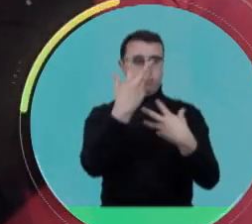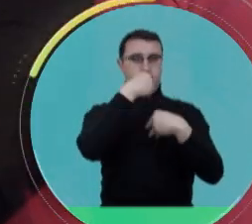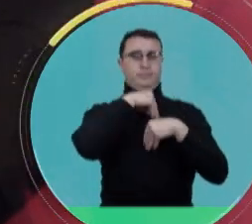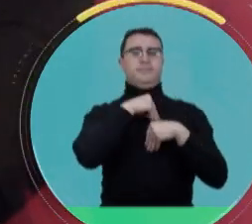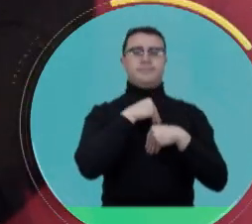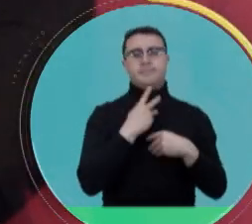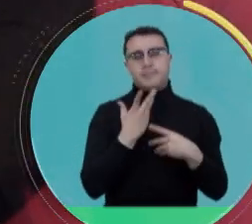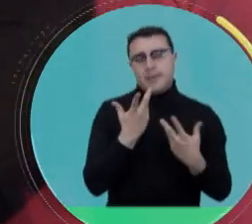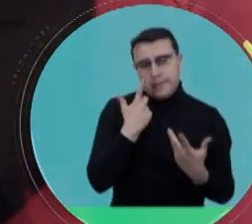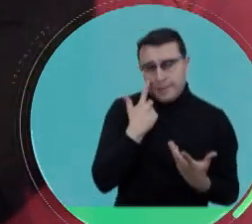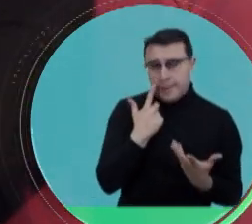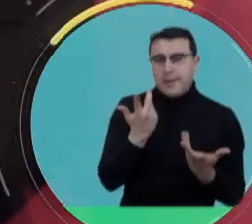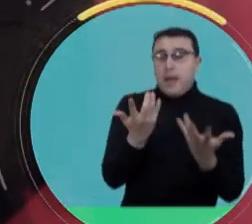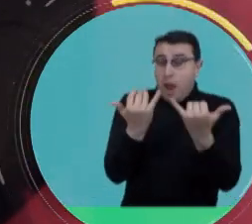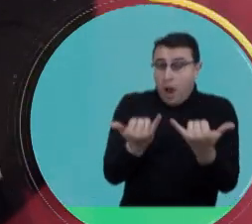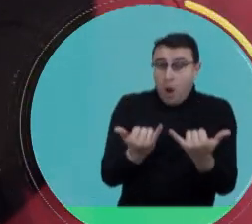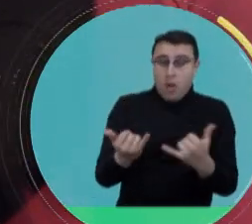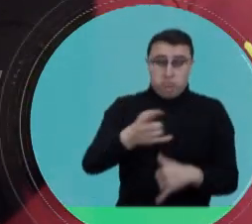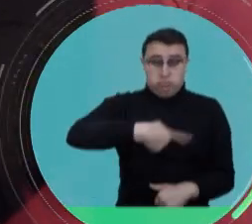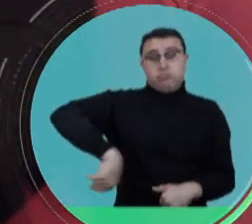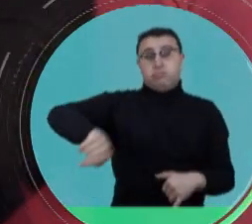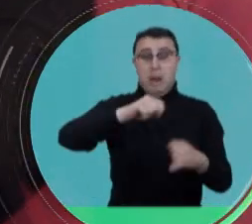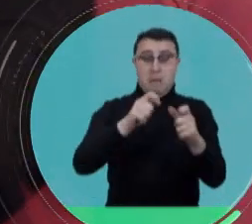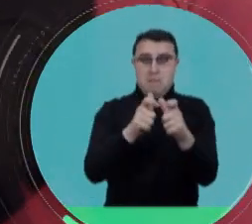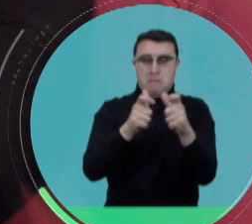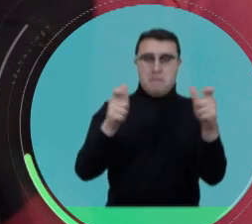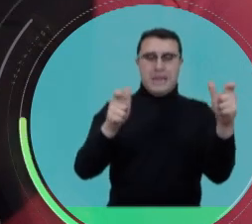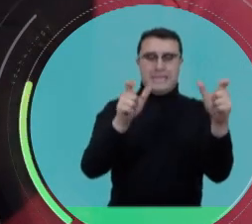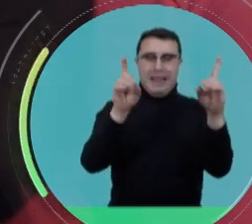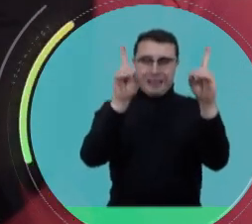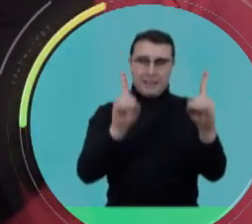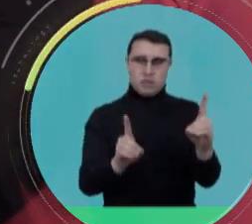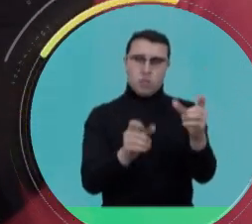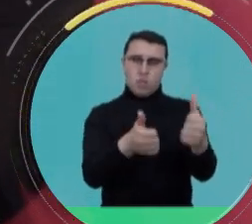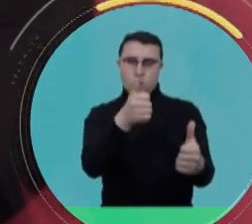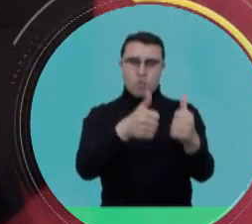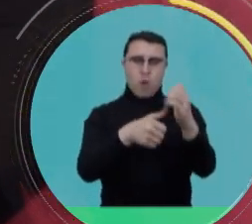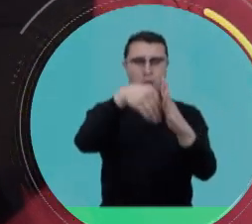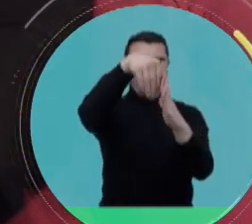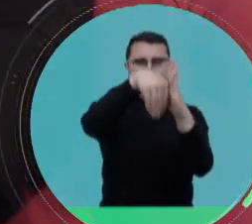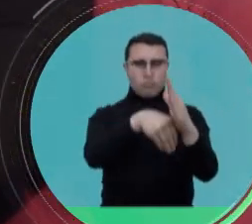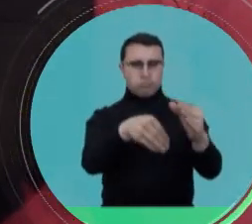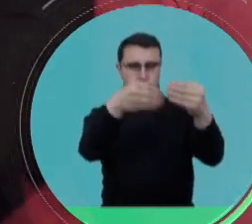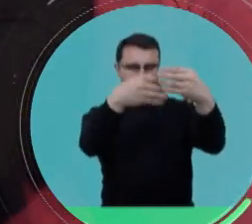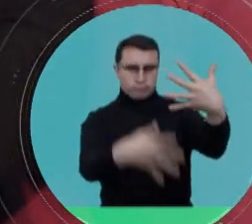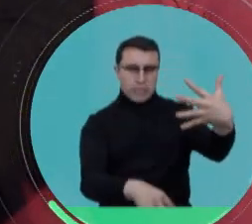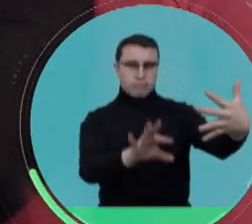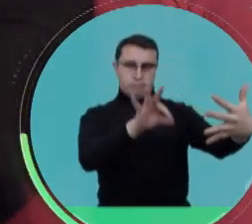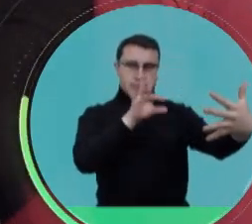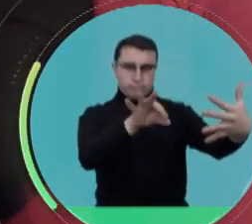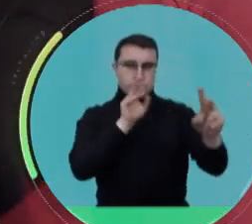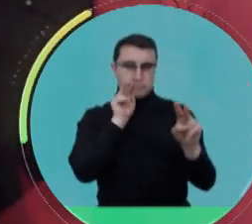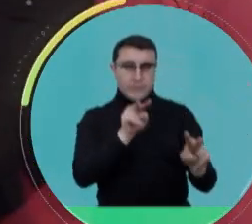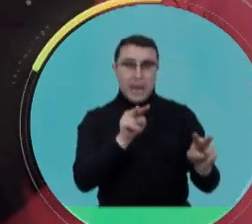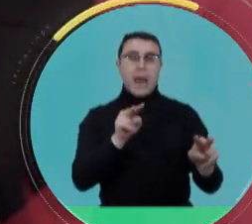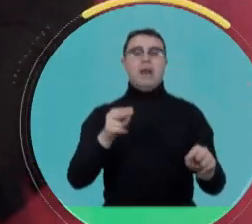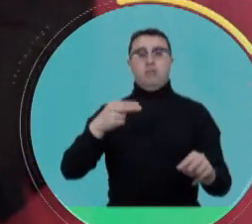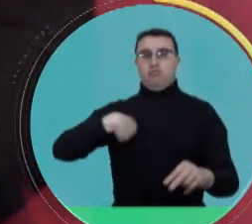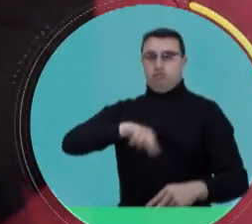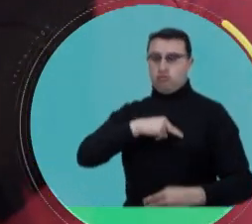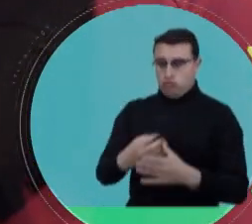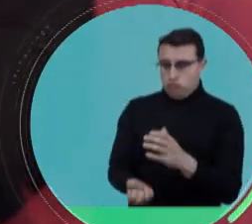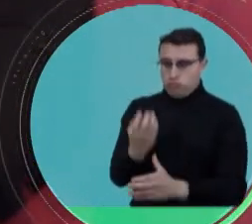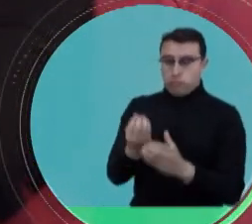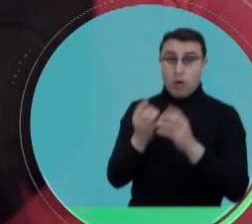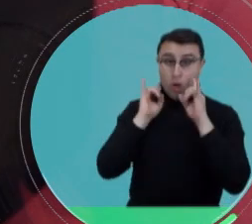Ahorita como tal tienen un un mayor una mayor criterio de los contenidos y y esto como tal es un mayor reto para